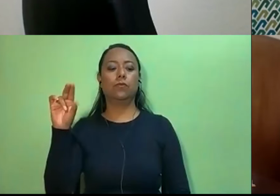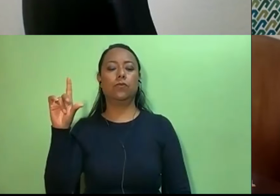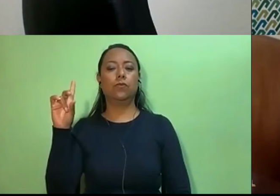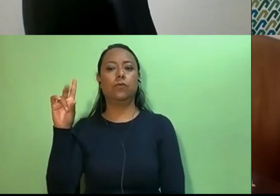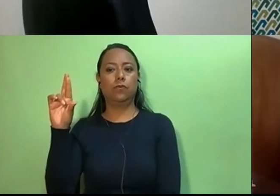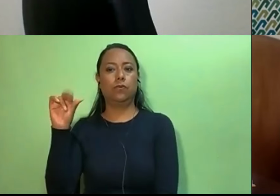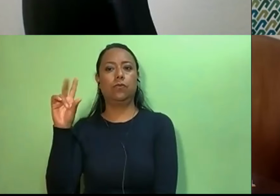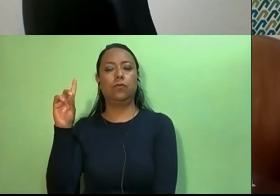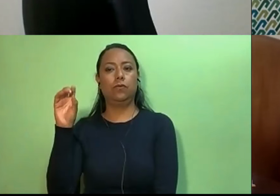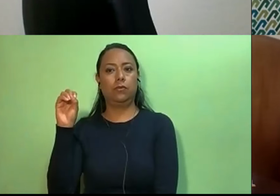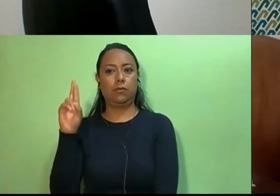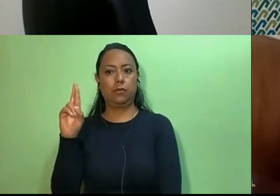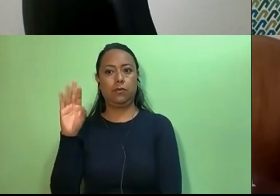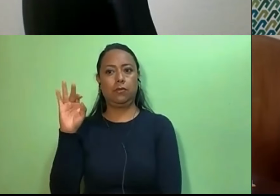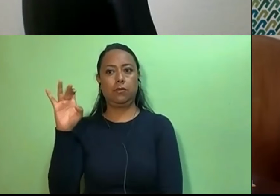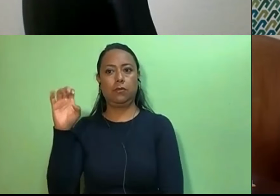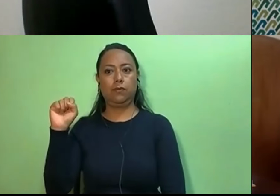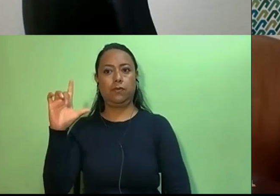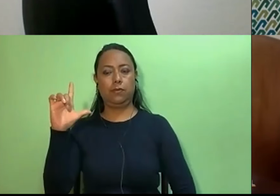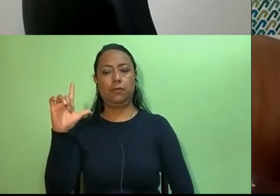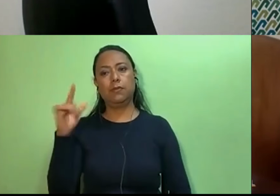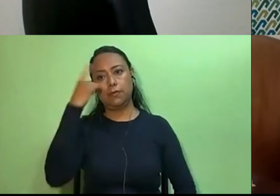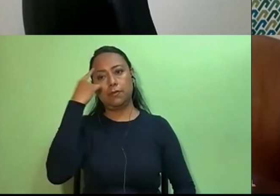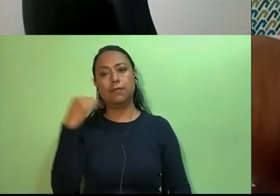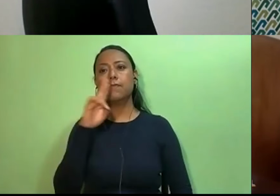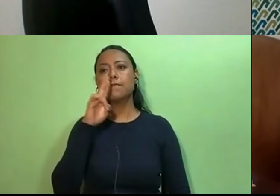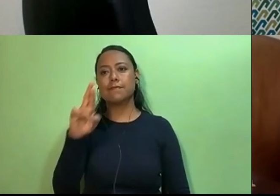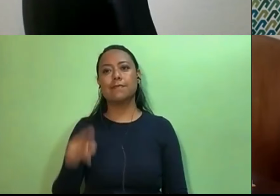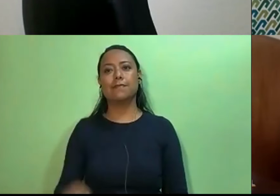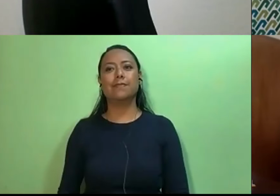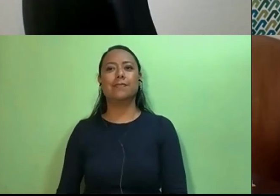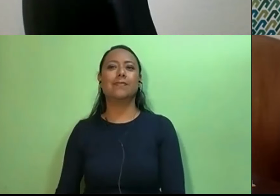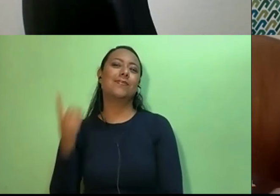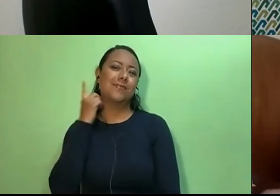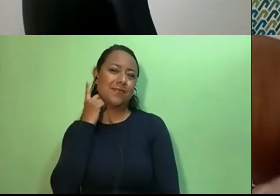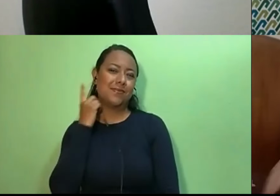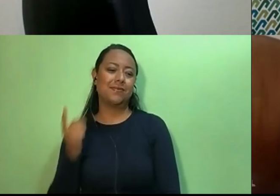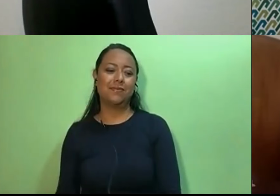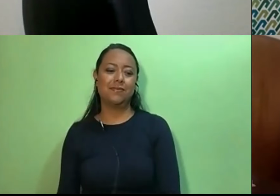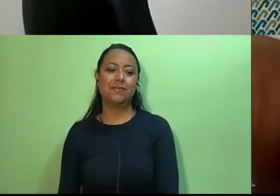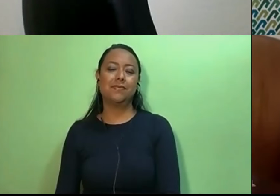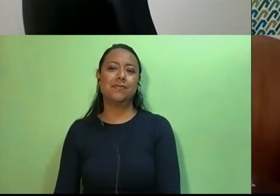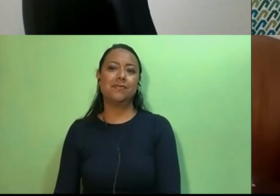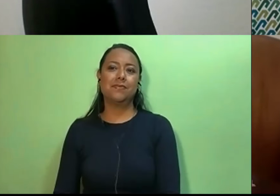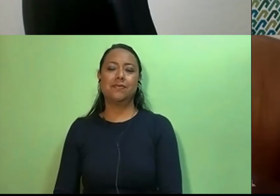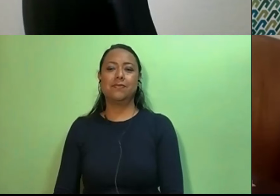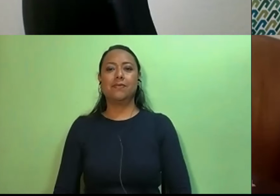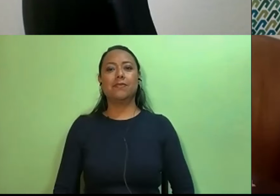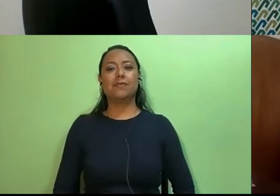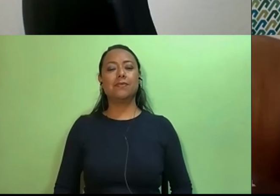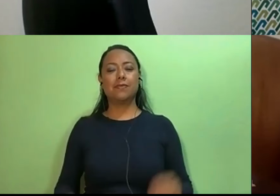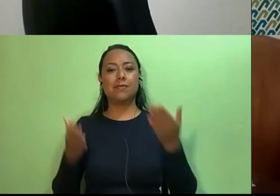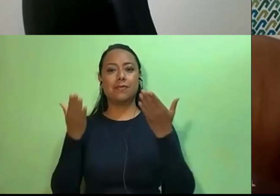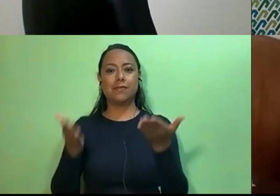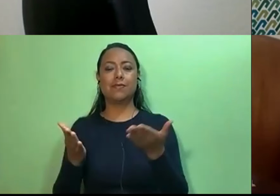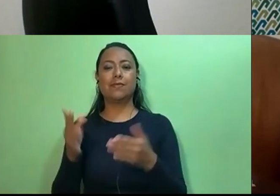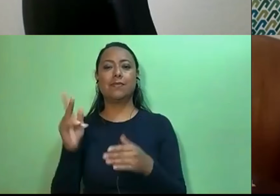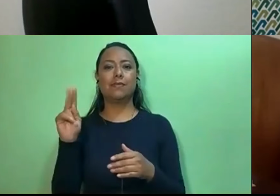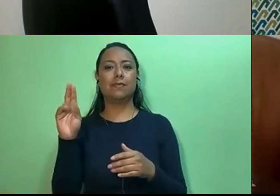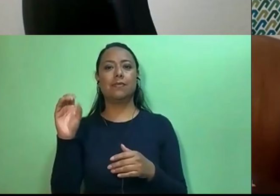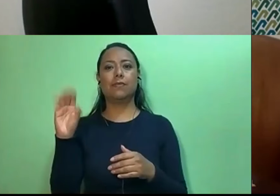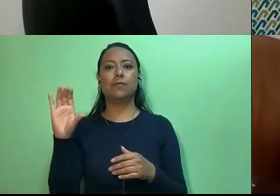responda estas intervenciones de las diputadas y más bien de los diputados en esta ocasión. Adelante, procurador, por favor.